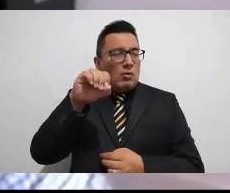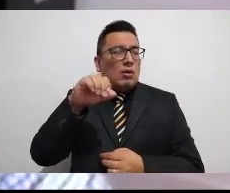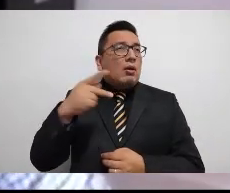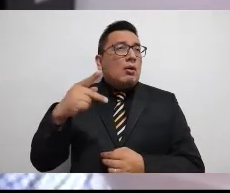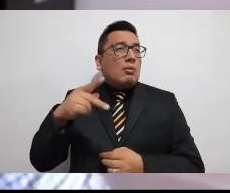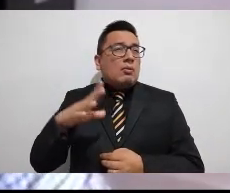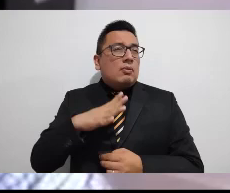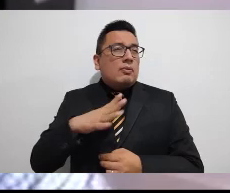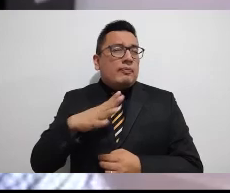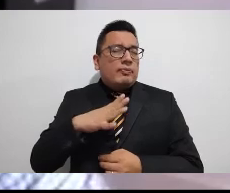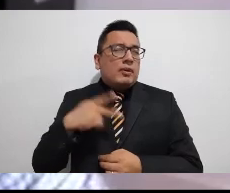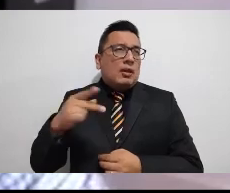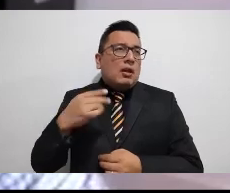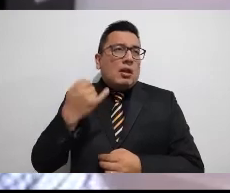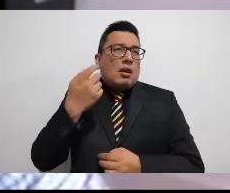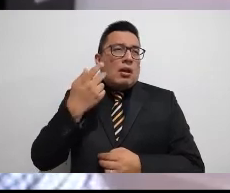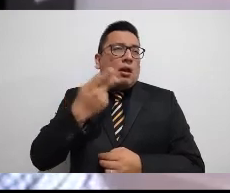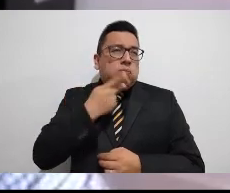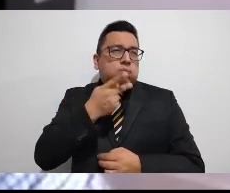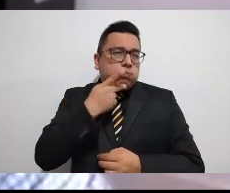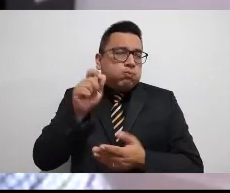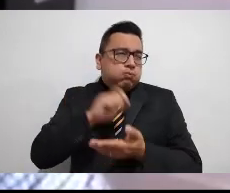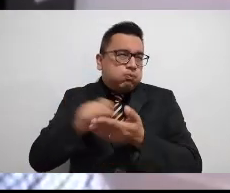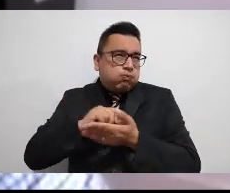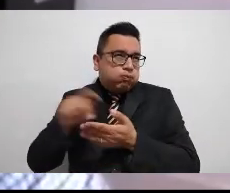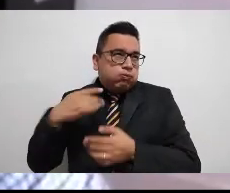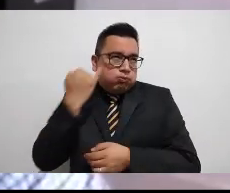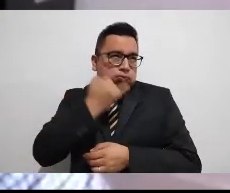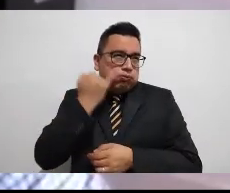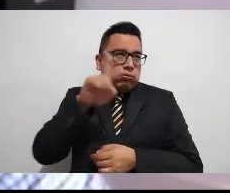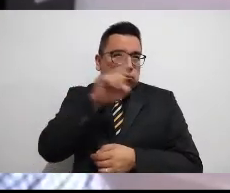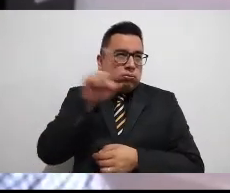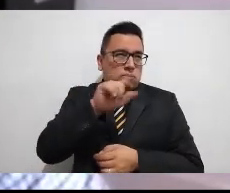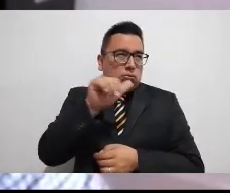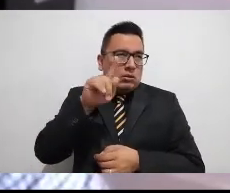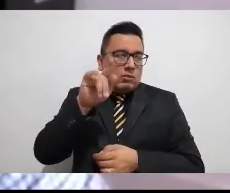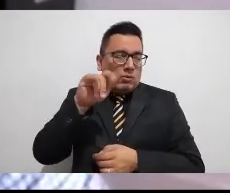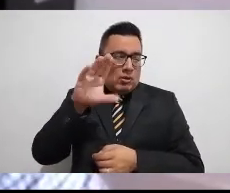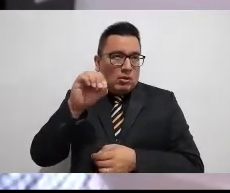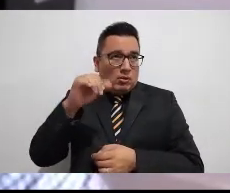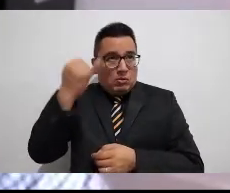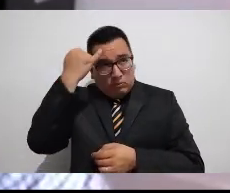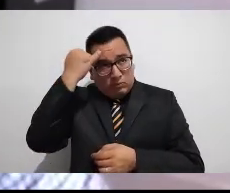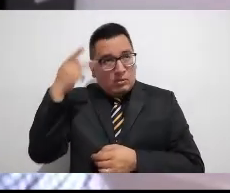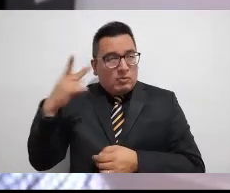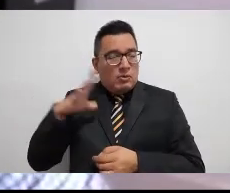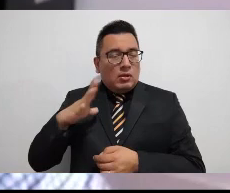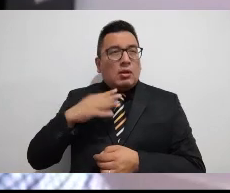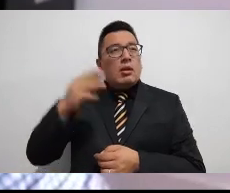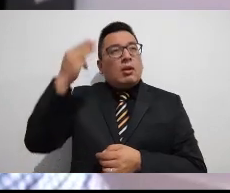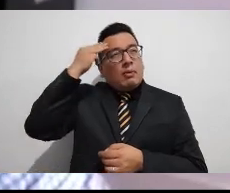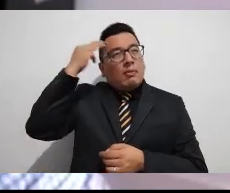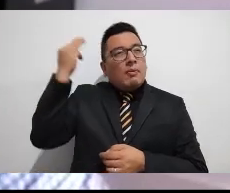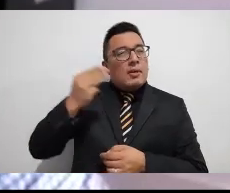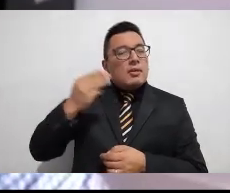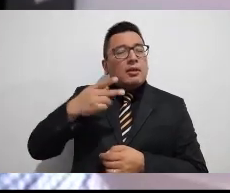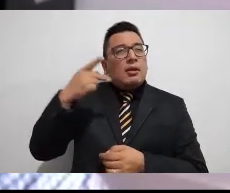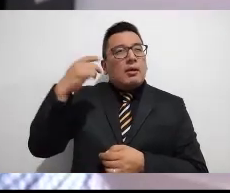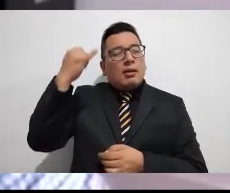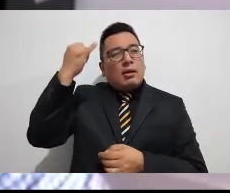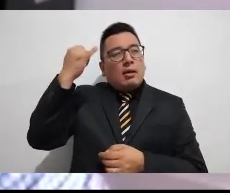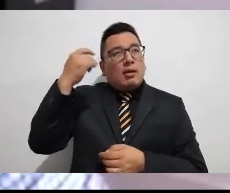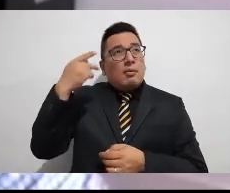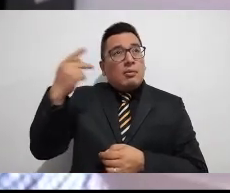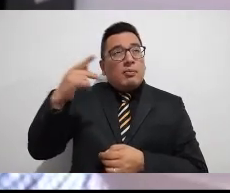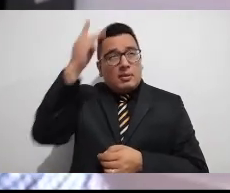es magíster en Psicología Social Comunitaria por la Escuela de Psicología de la Pontificia Universidad Católica de Chile, con la tesis Etnia, Género